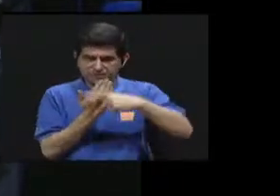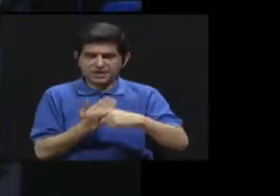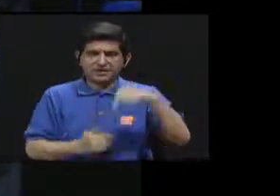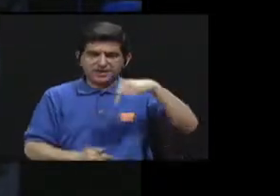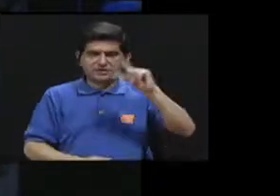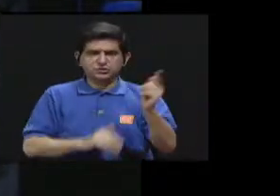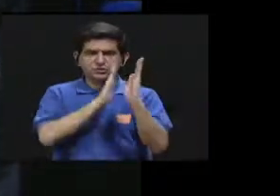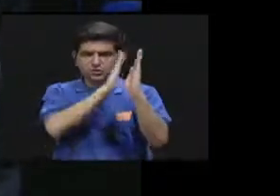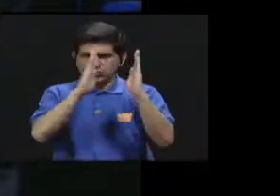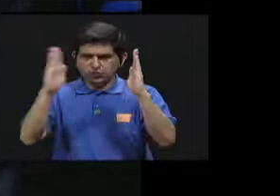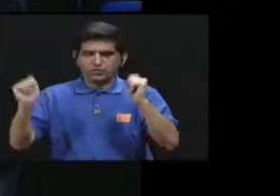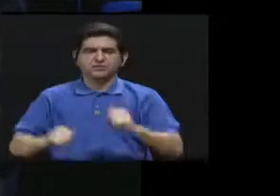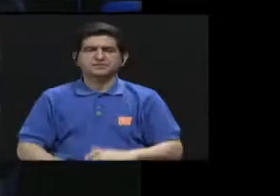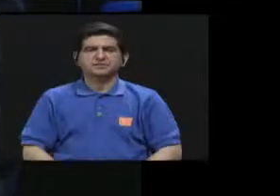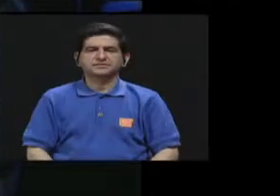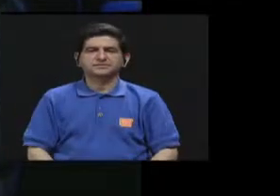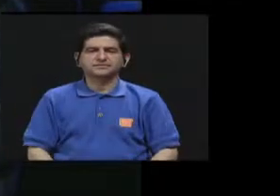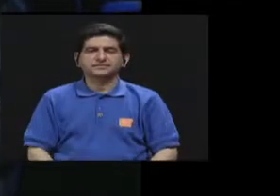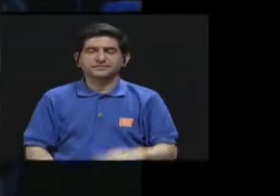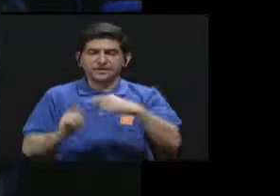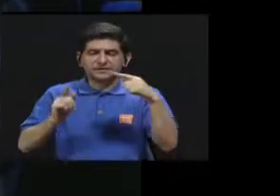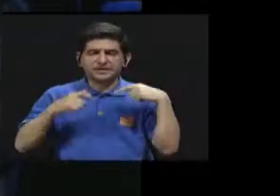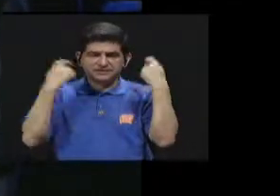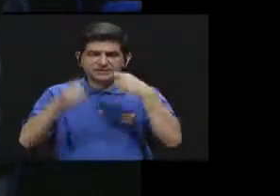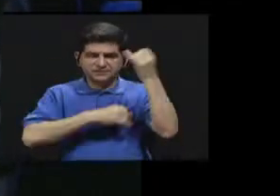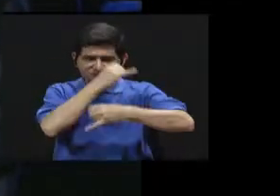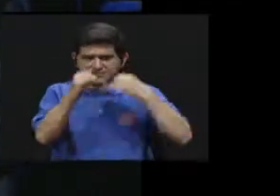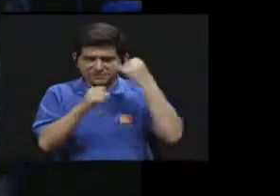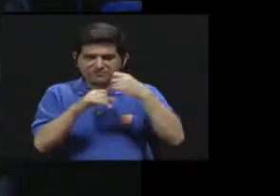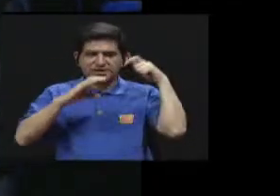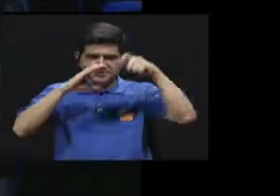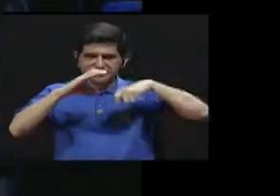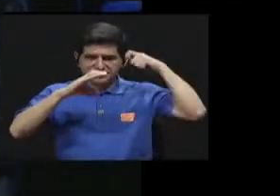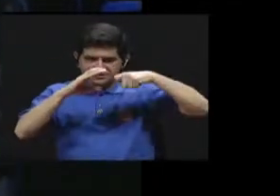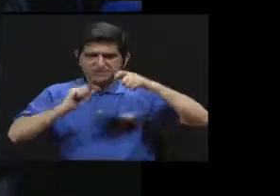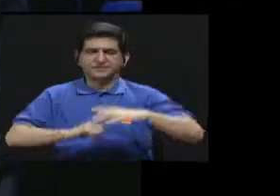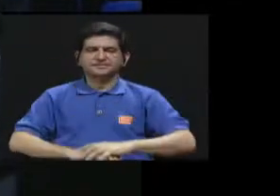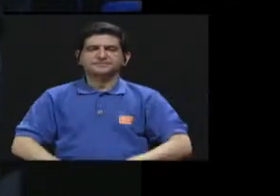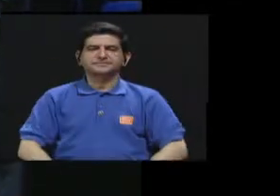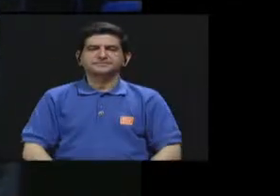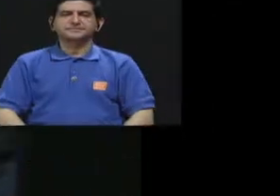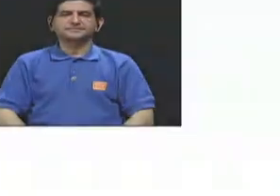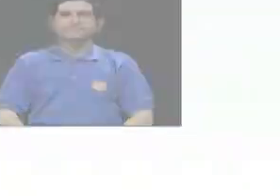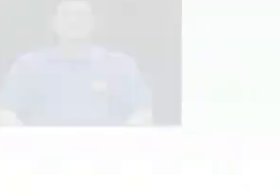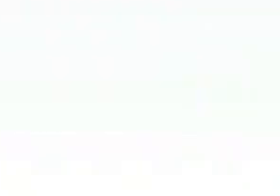televidentes? Esto es Lunes de Cinemateca desde el Festival Internacional de Cine.